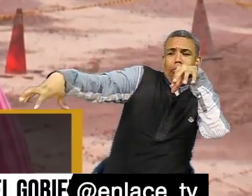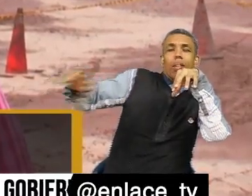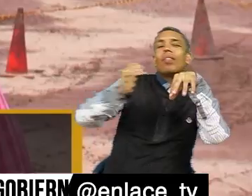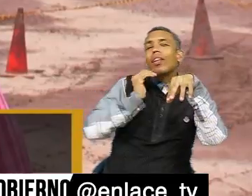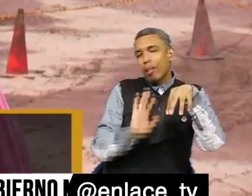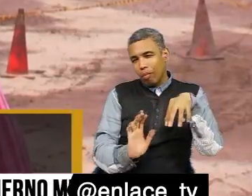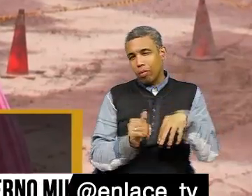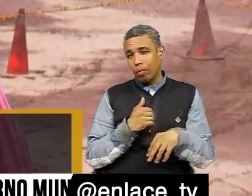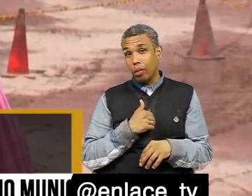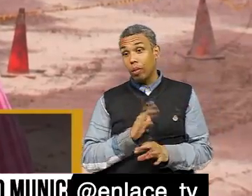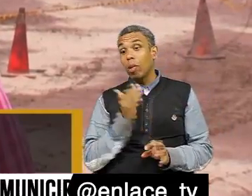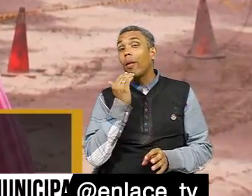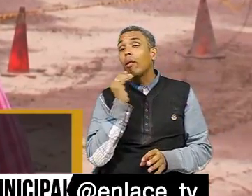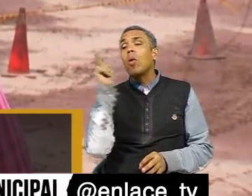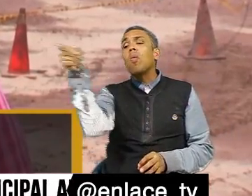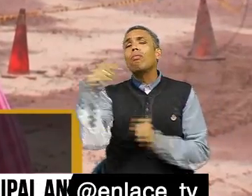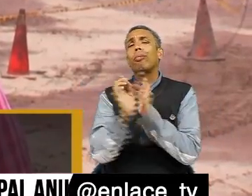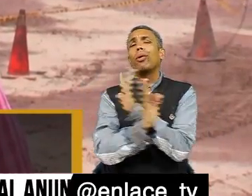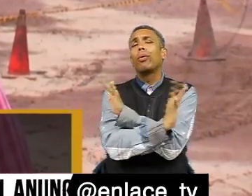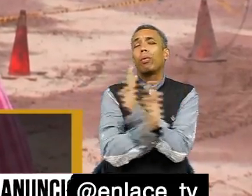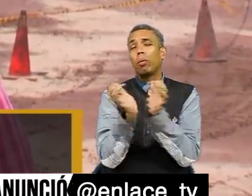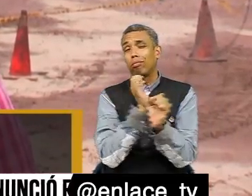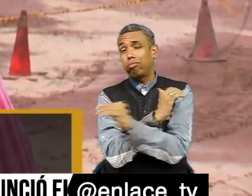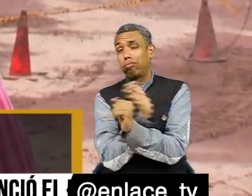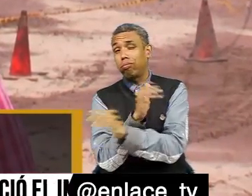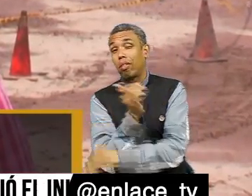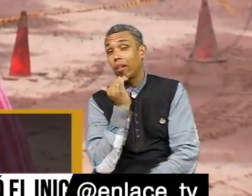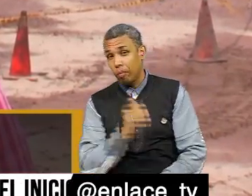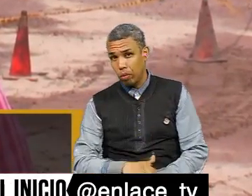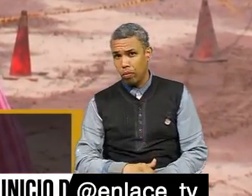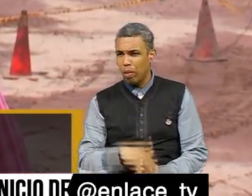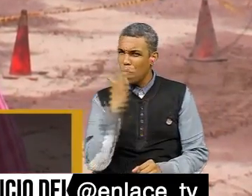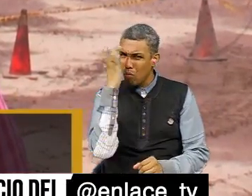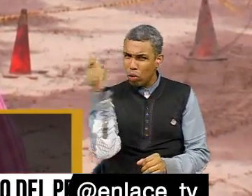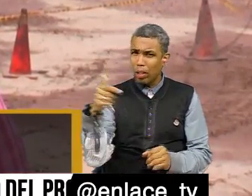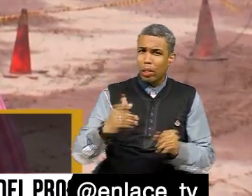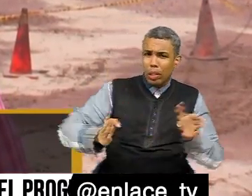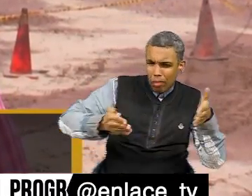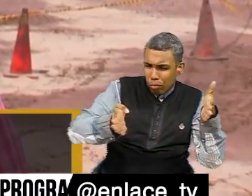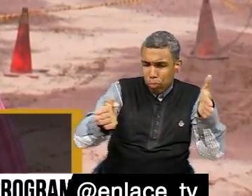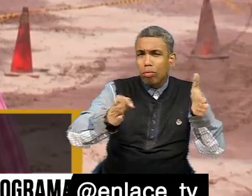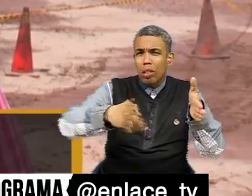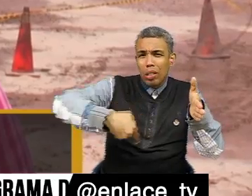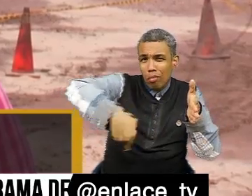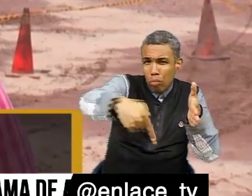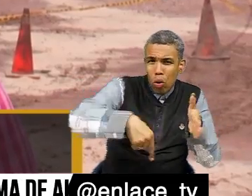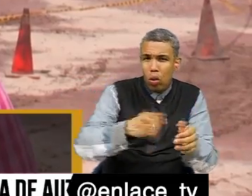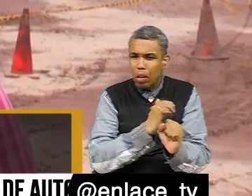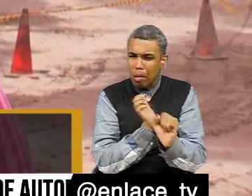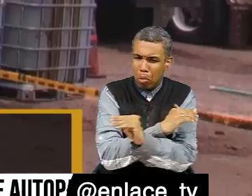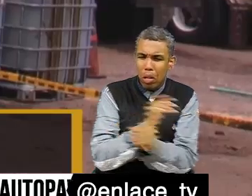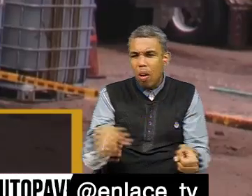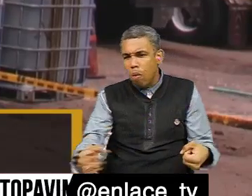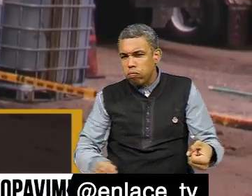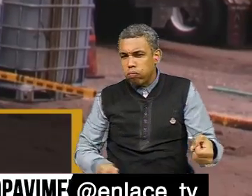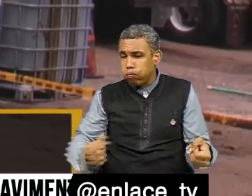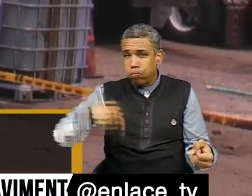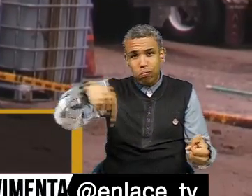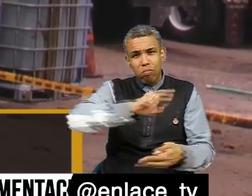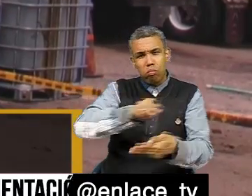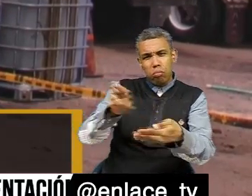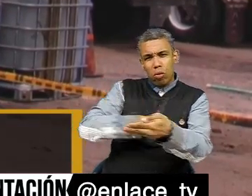ahí, hagan el llamado al alcalde, a la policía. ¿Por qué siguen pagando vehículos por ahí si existe una vía nacional para este tipo de vehículos? La